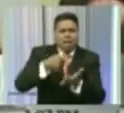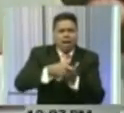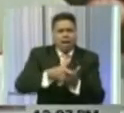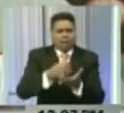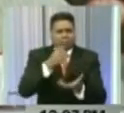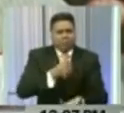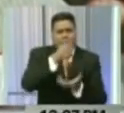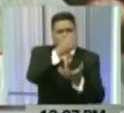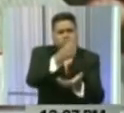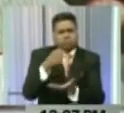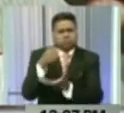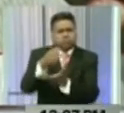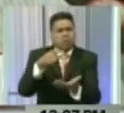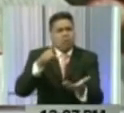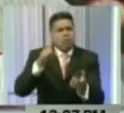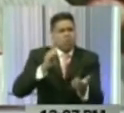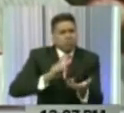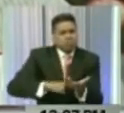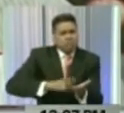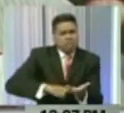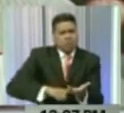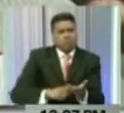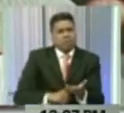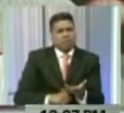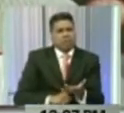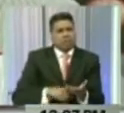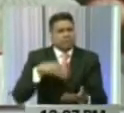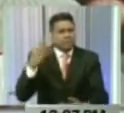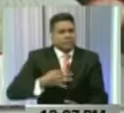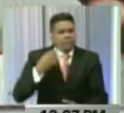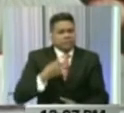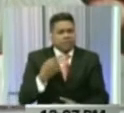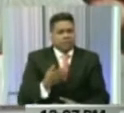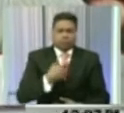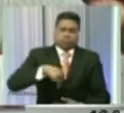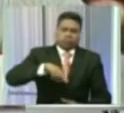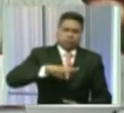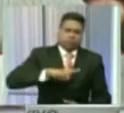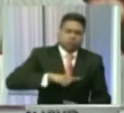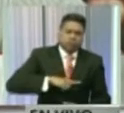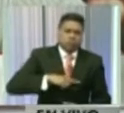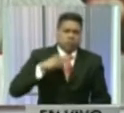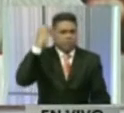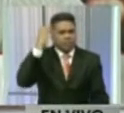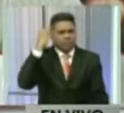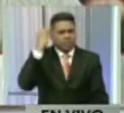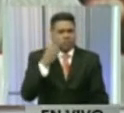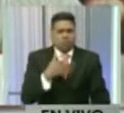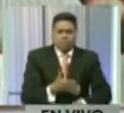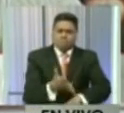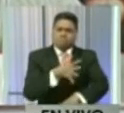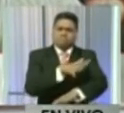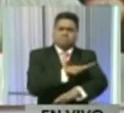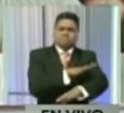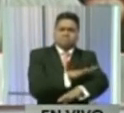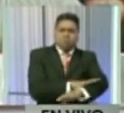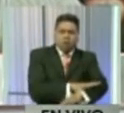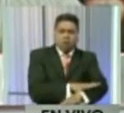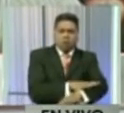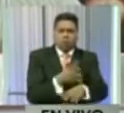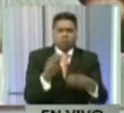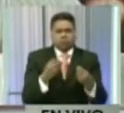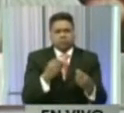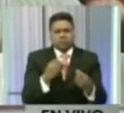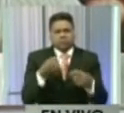firmes en el pago de la deuda, pero tenemos el riesgo país, el peor riesgo país.